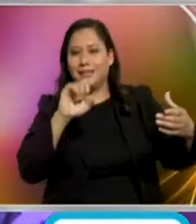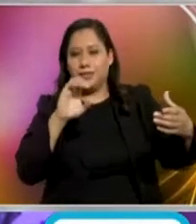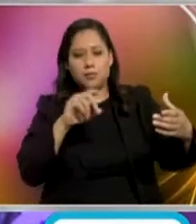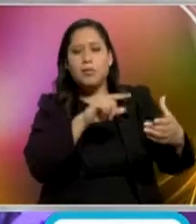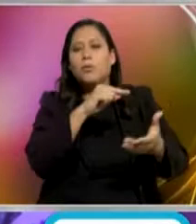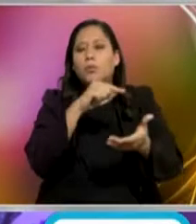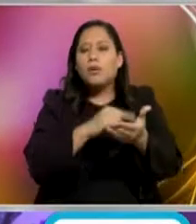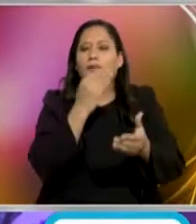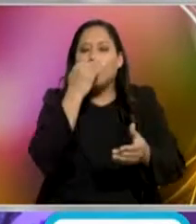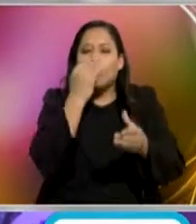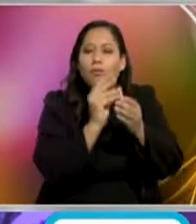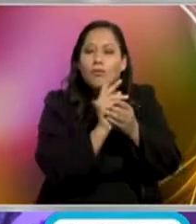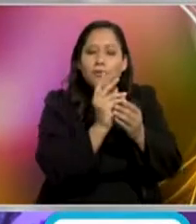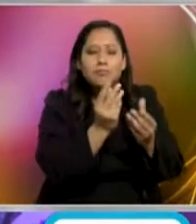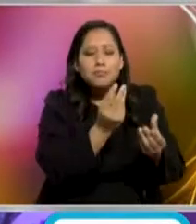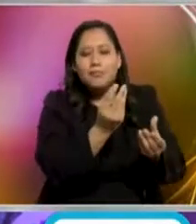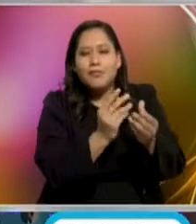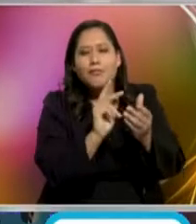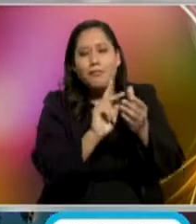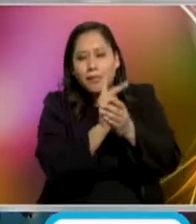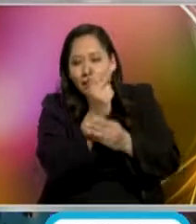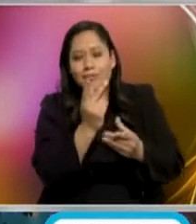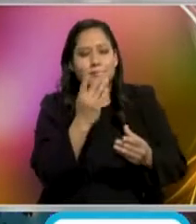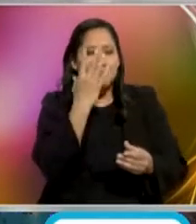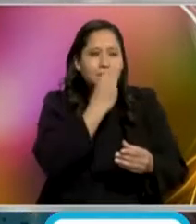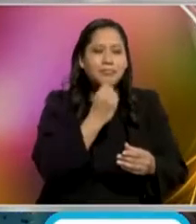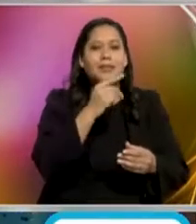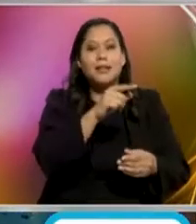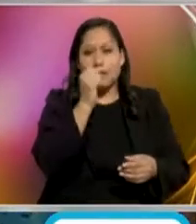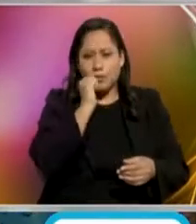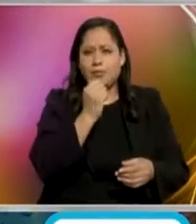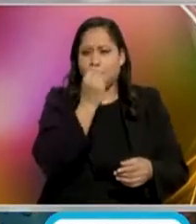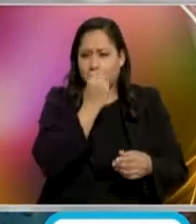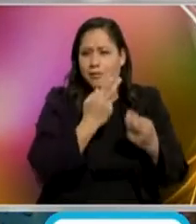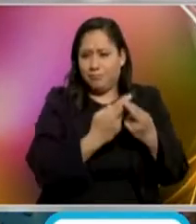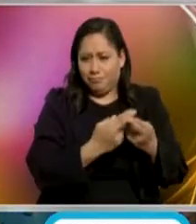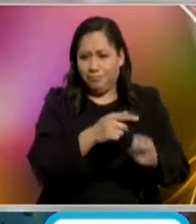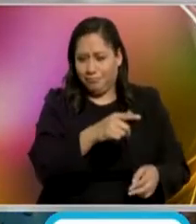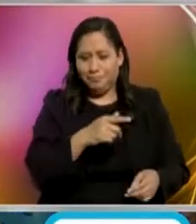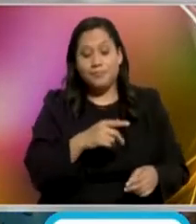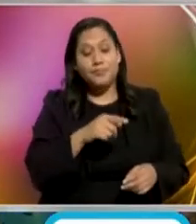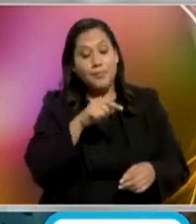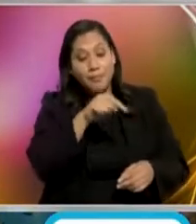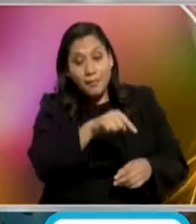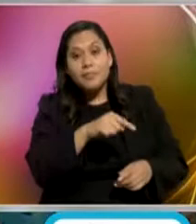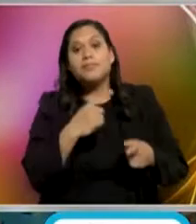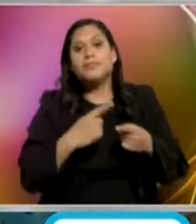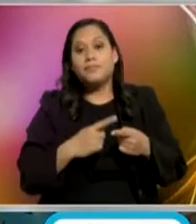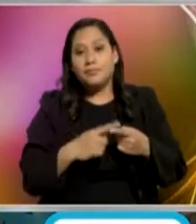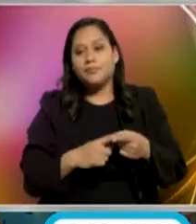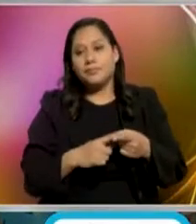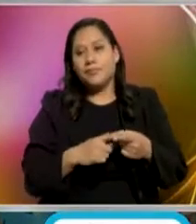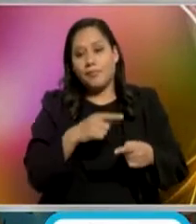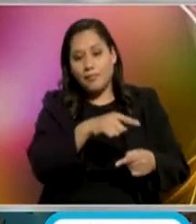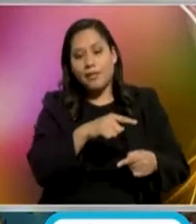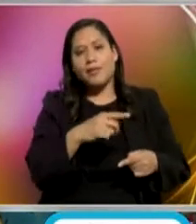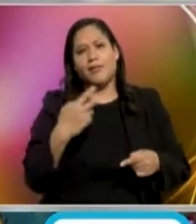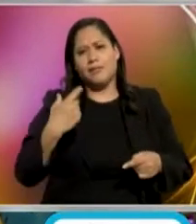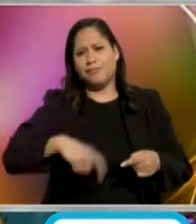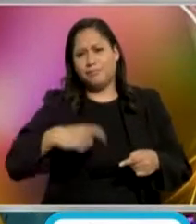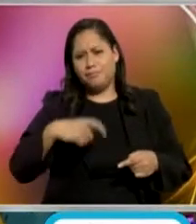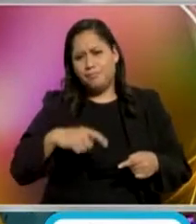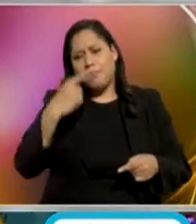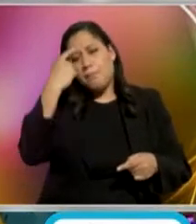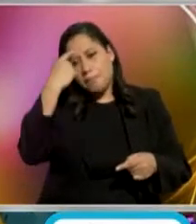era pues ahí te la pasabas muy bien y siempre había comida, y bueno, ahí también tiene que ver pues lo que era la riqueza